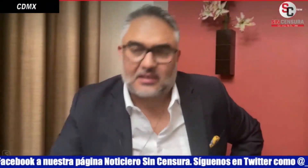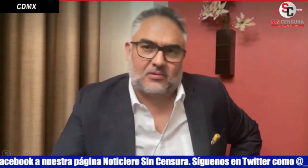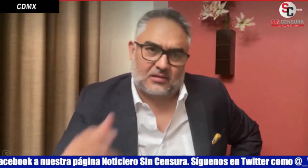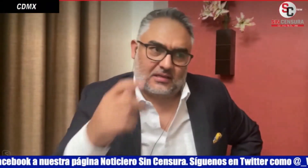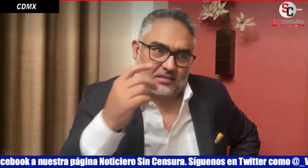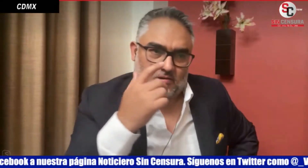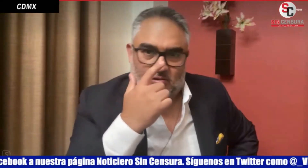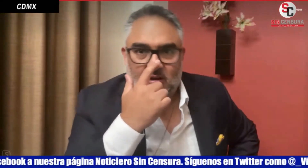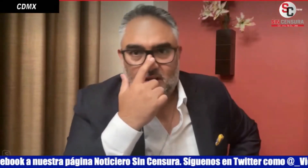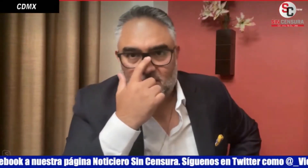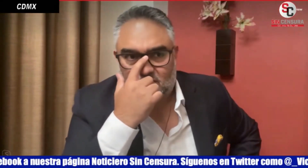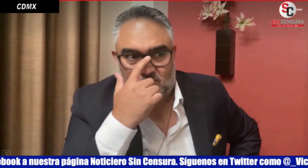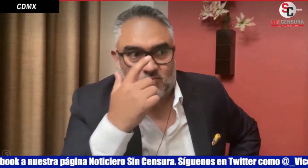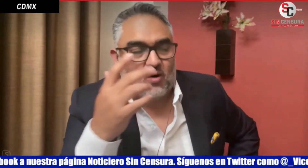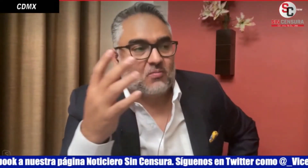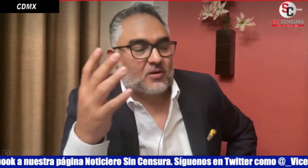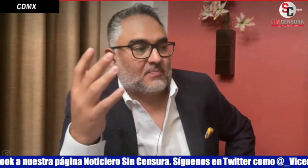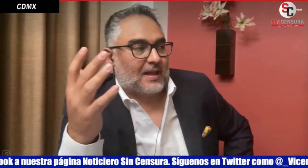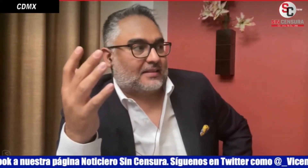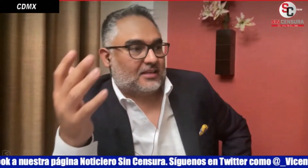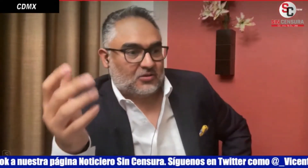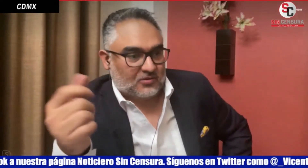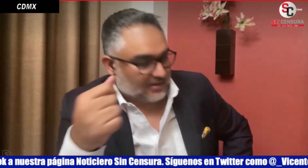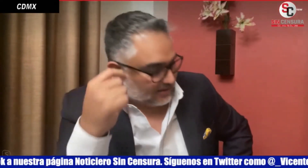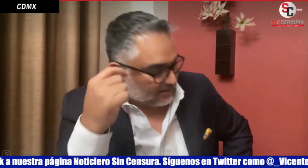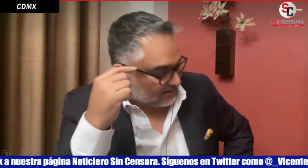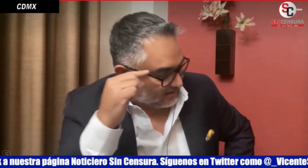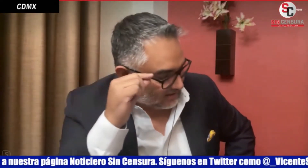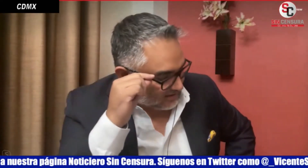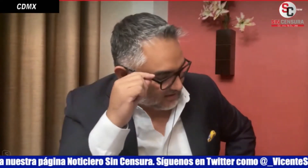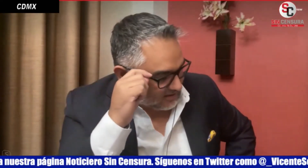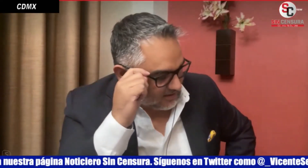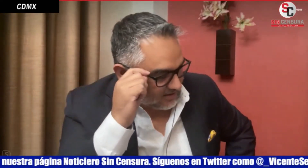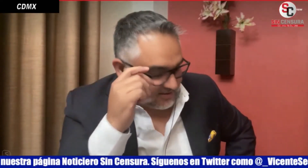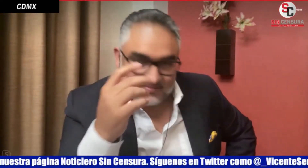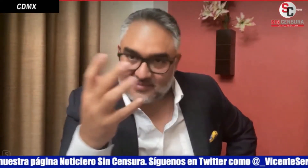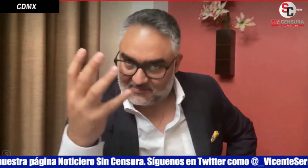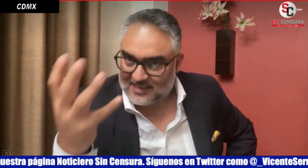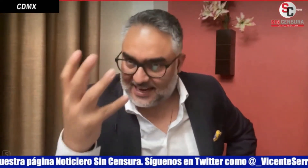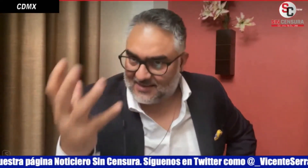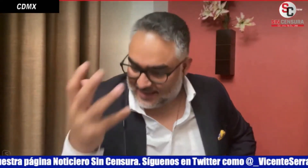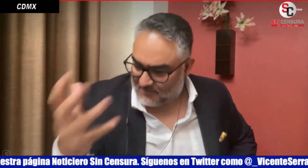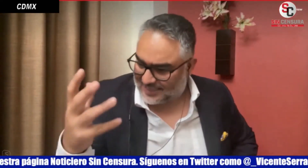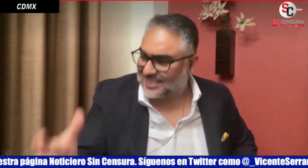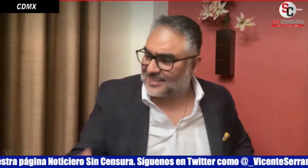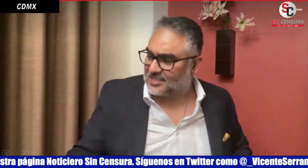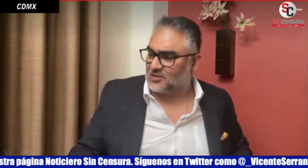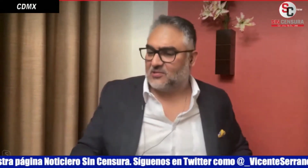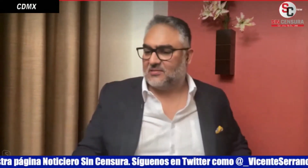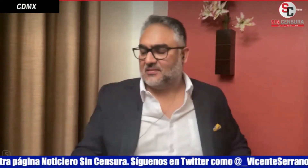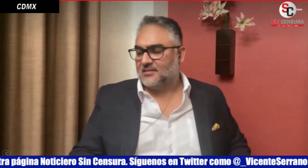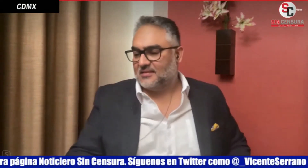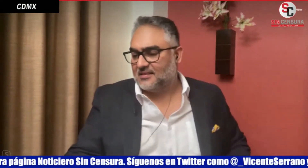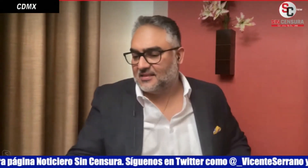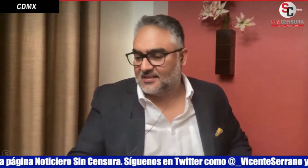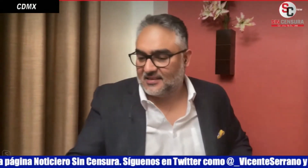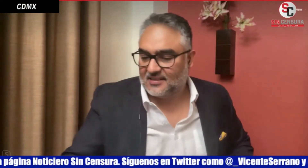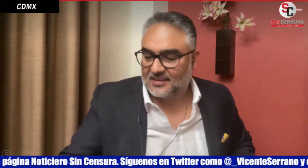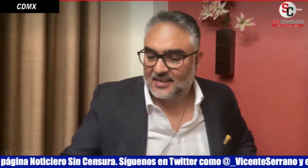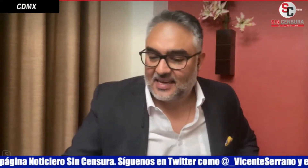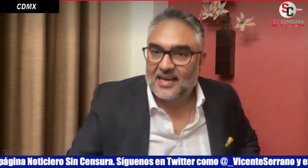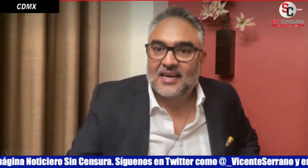ahora, debo de decirlo, con bombo y platillo, ¿eh? Mire nada más la presentación.